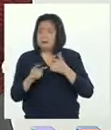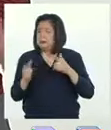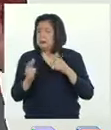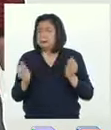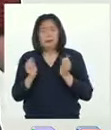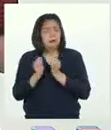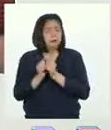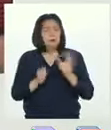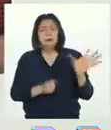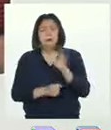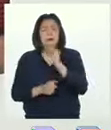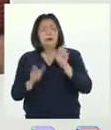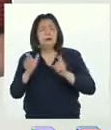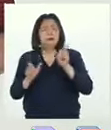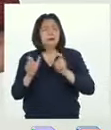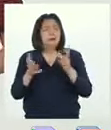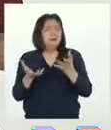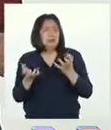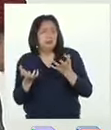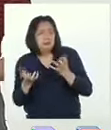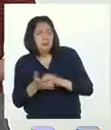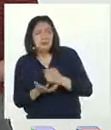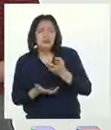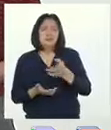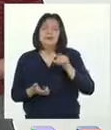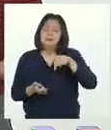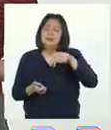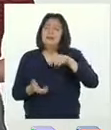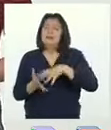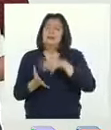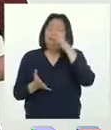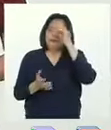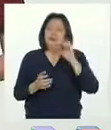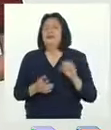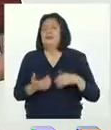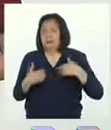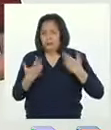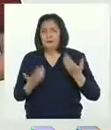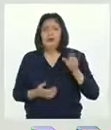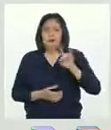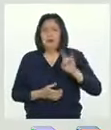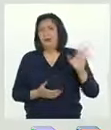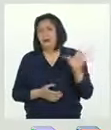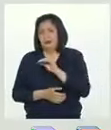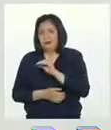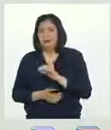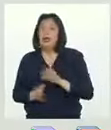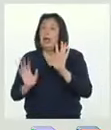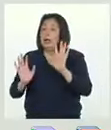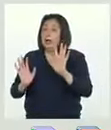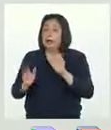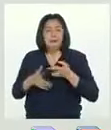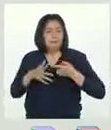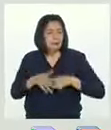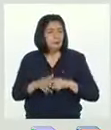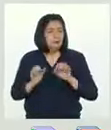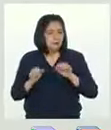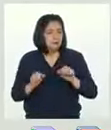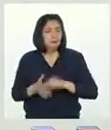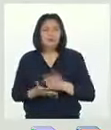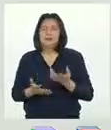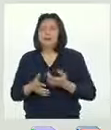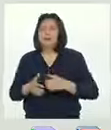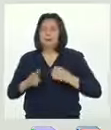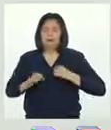de acompañarnos todas las personas que deseen, ya que este aprendizaje es útil para todos. Para arrancar con fuerza, vamos a